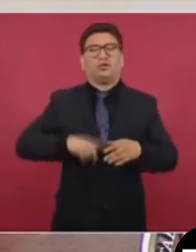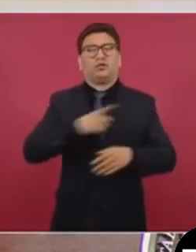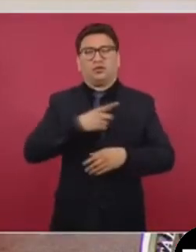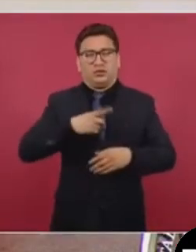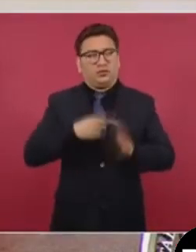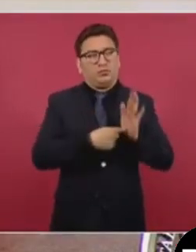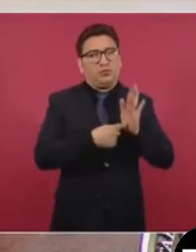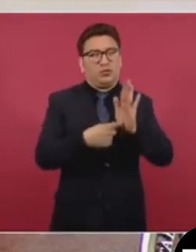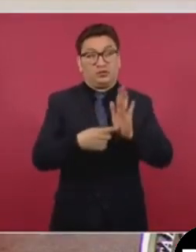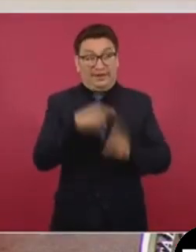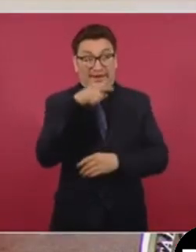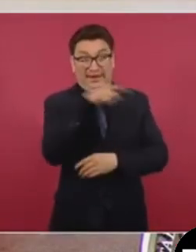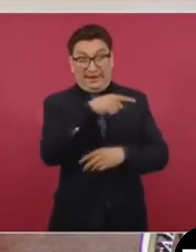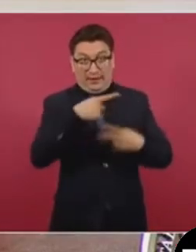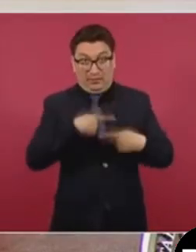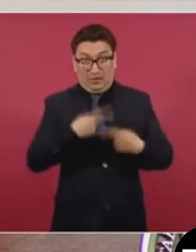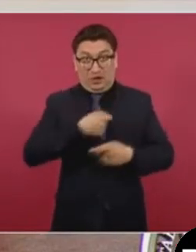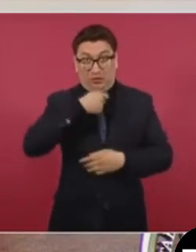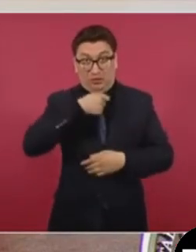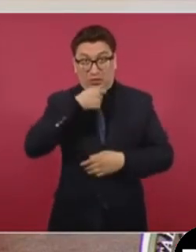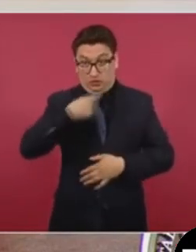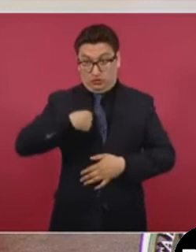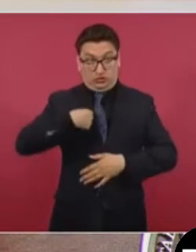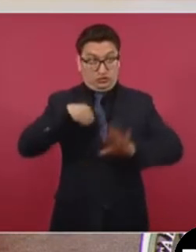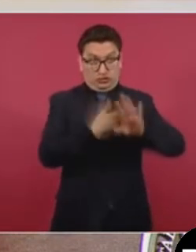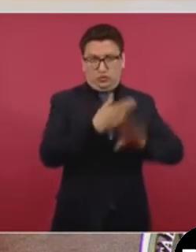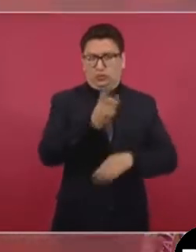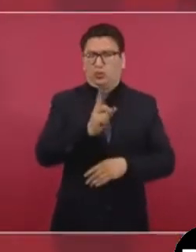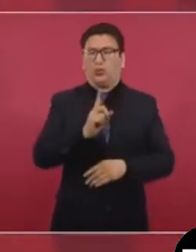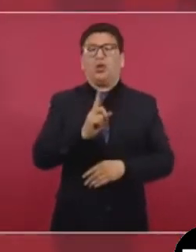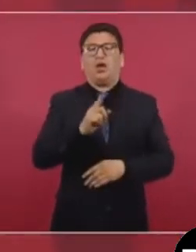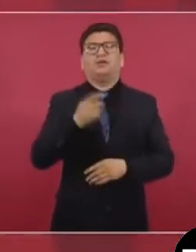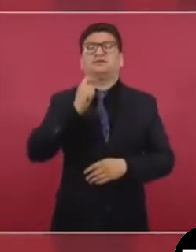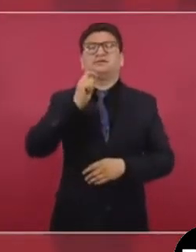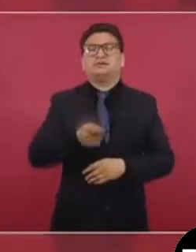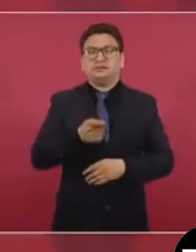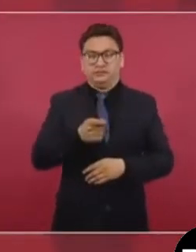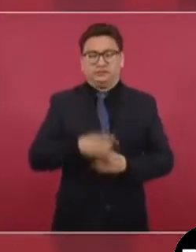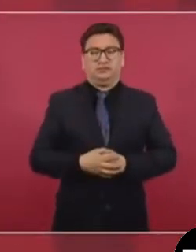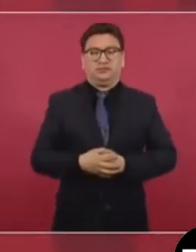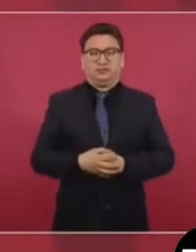sea periodista, es que se trata de